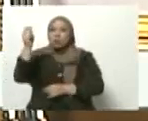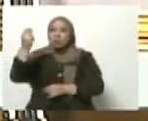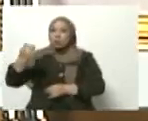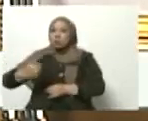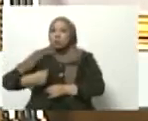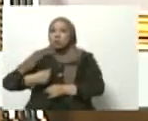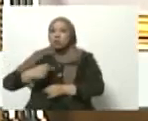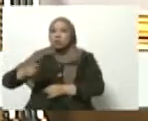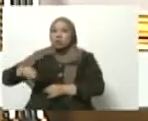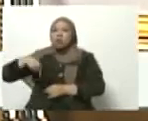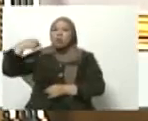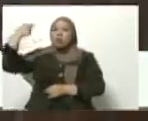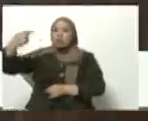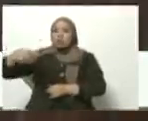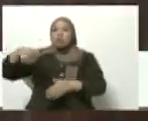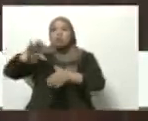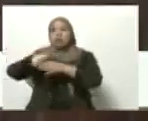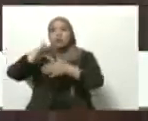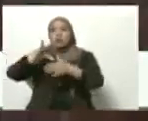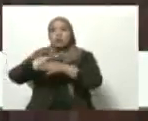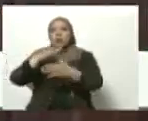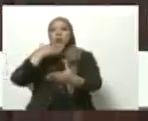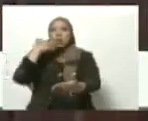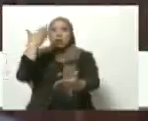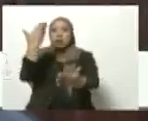el próximo martes. Gracias.